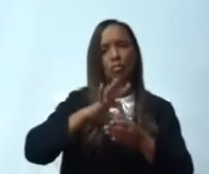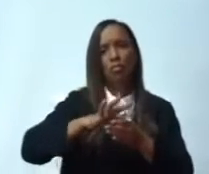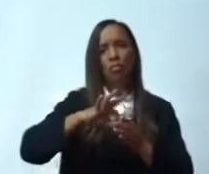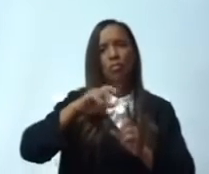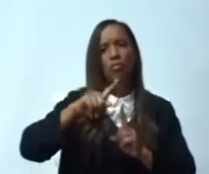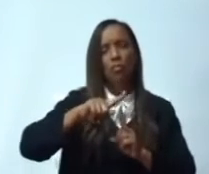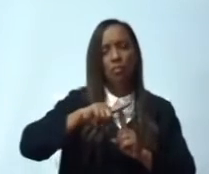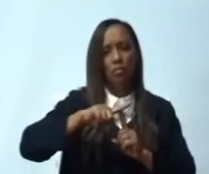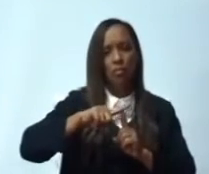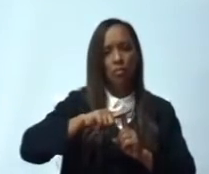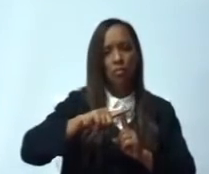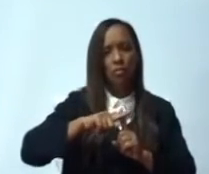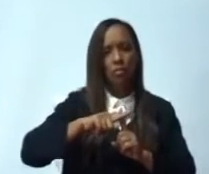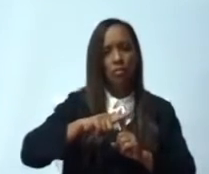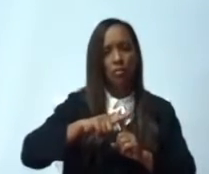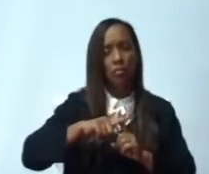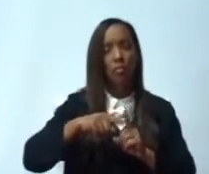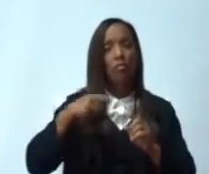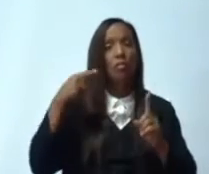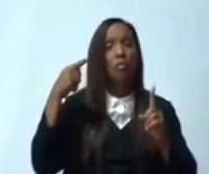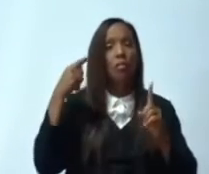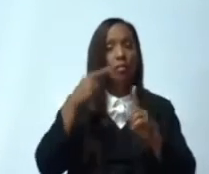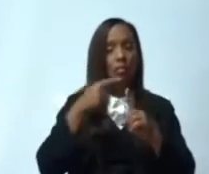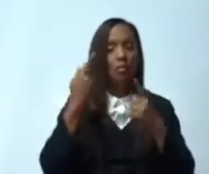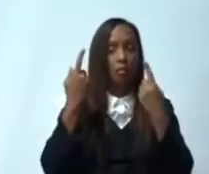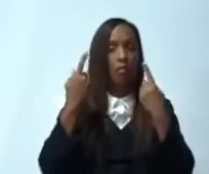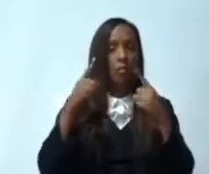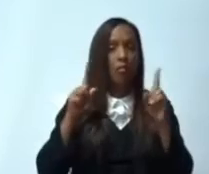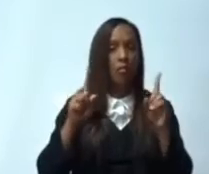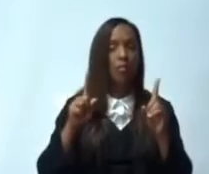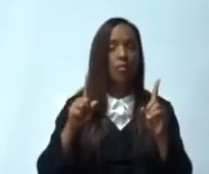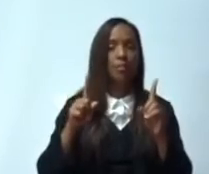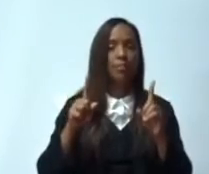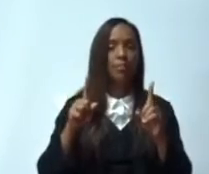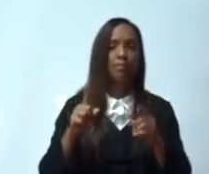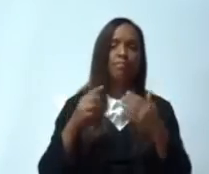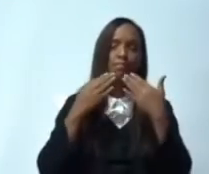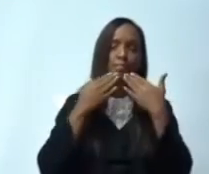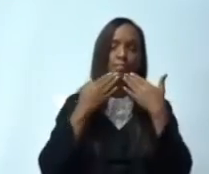importante iniciativa que aliviará la carga de la comunidad de La Otra Banda. Muchas gracias, presidente.